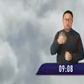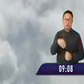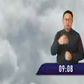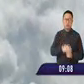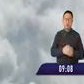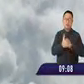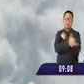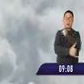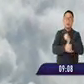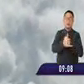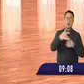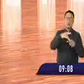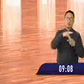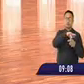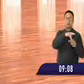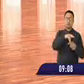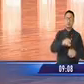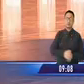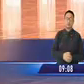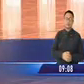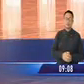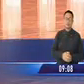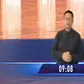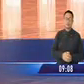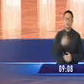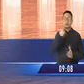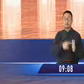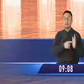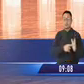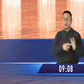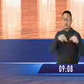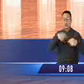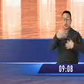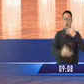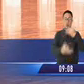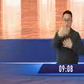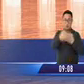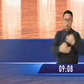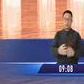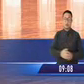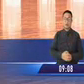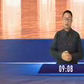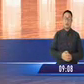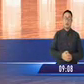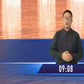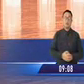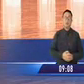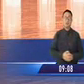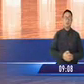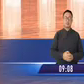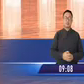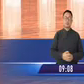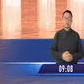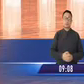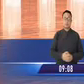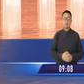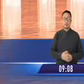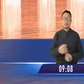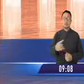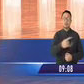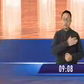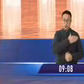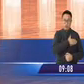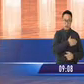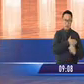en un estado fallido. Lo que podríamos señalar es que la justicia ha lapidado su nombre